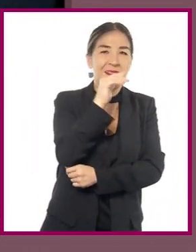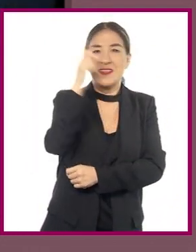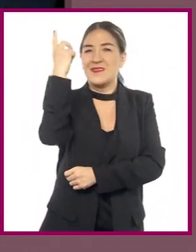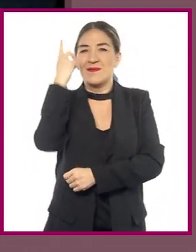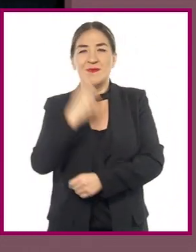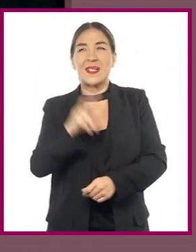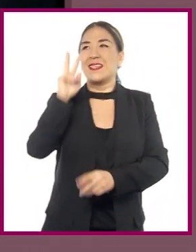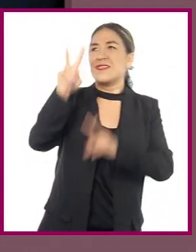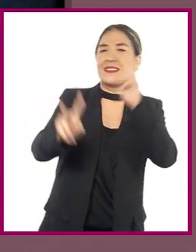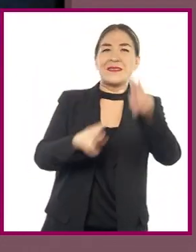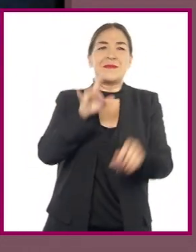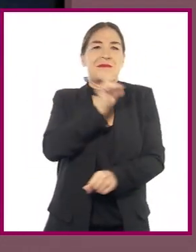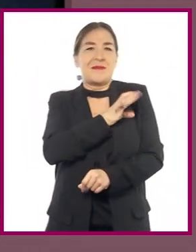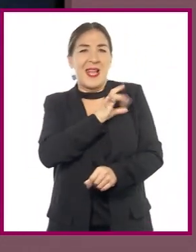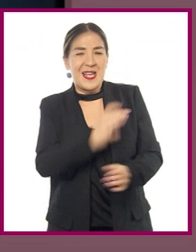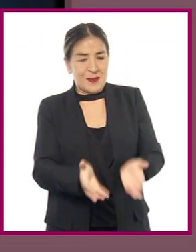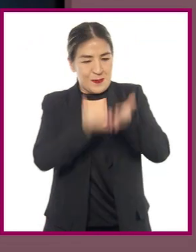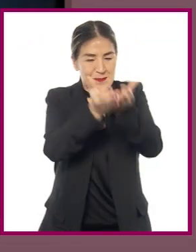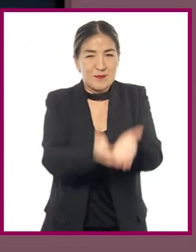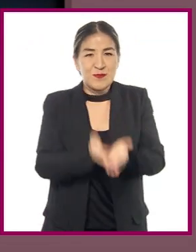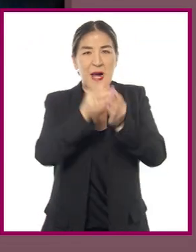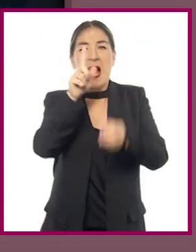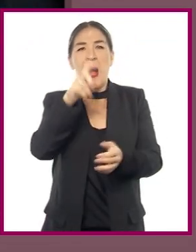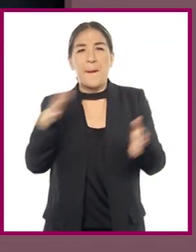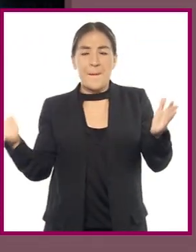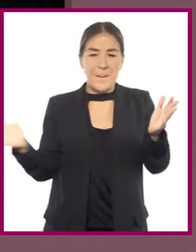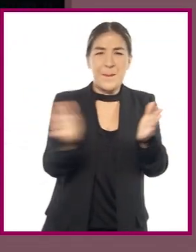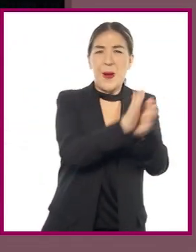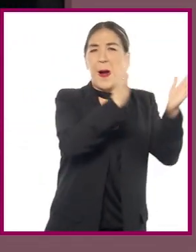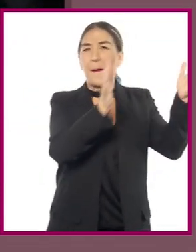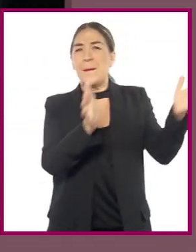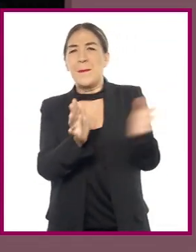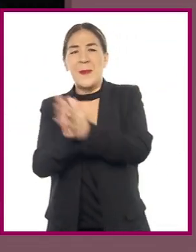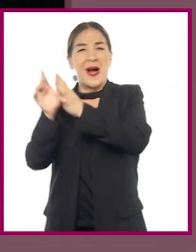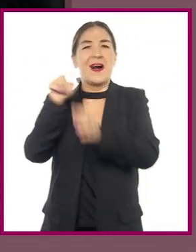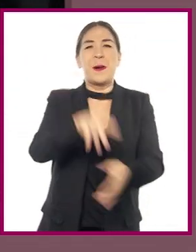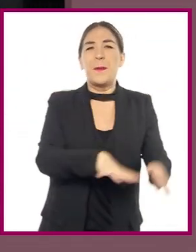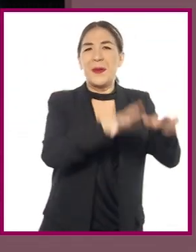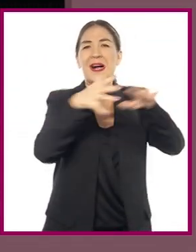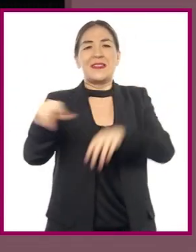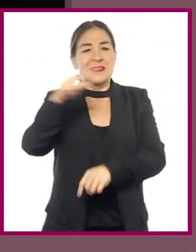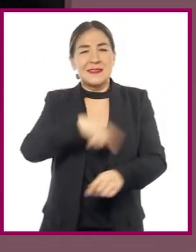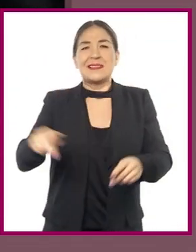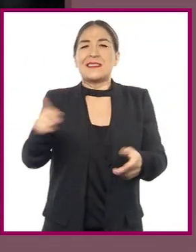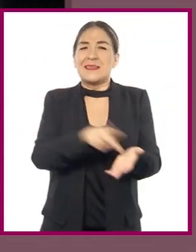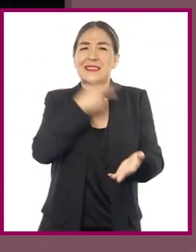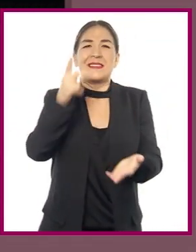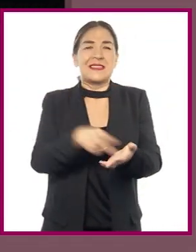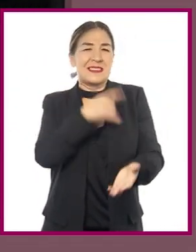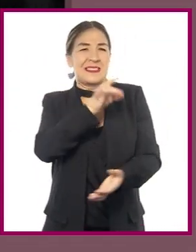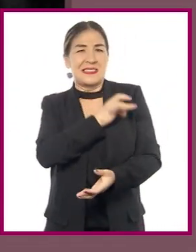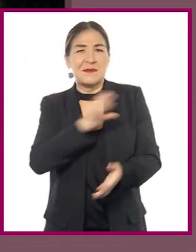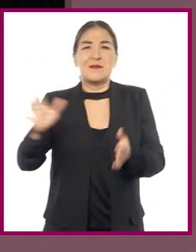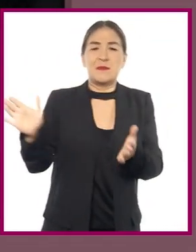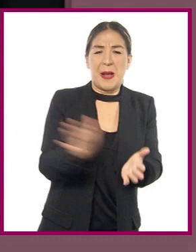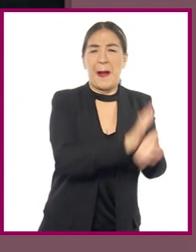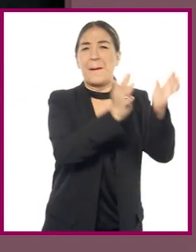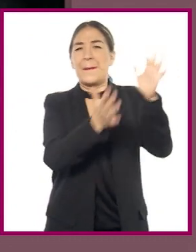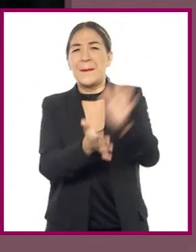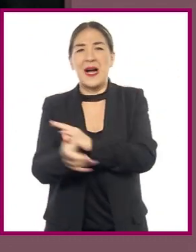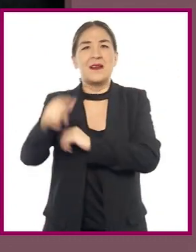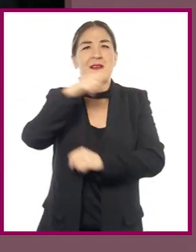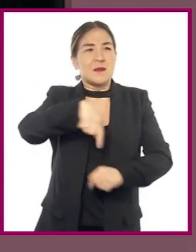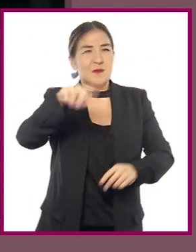El golpear del agua en el casco apenas deja escuchar las oraciones que muchos repiten una y otra vez. Monstruos y